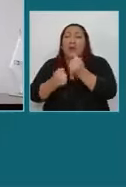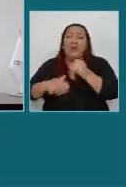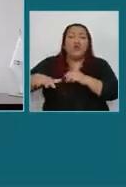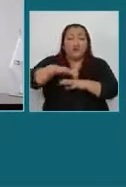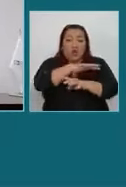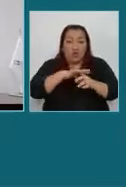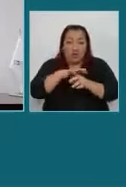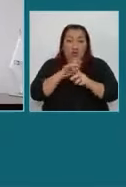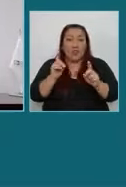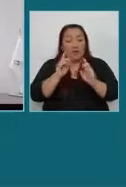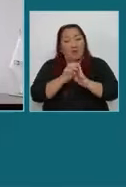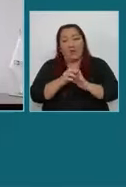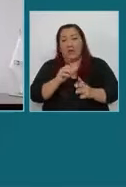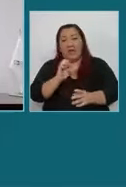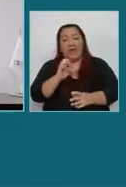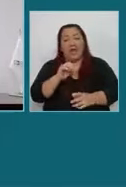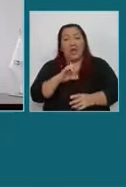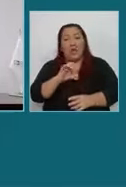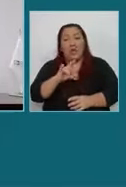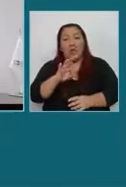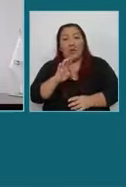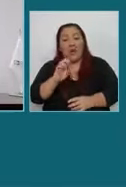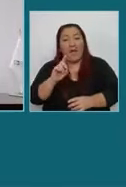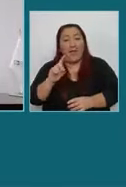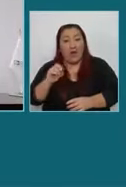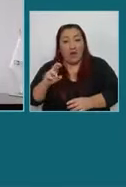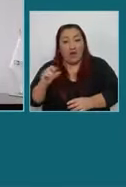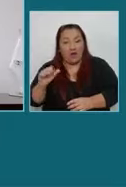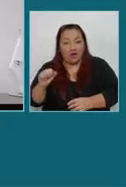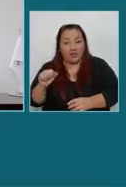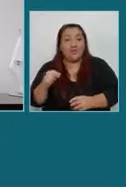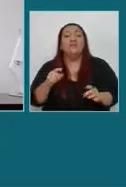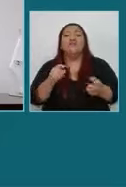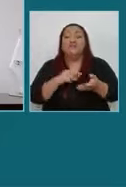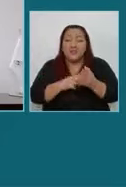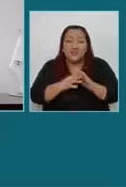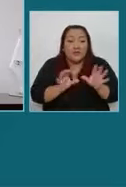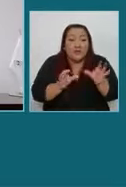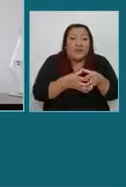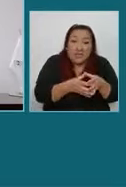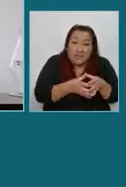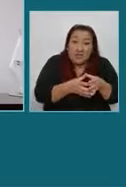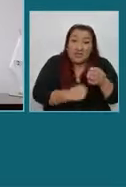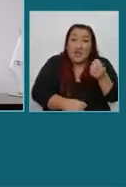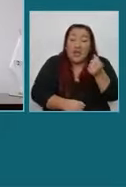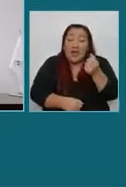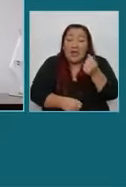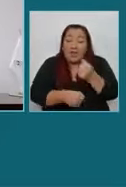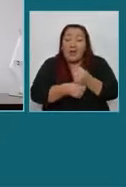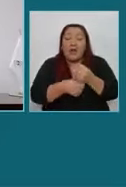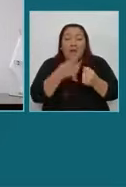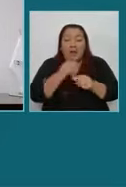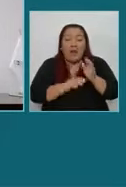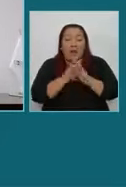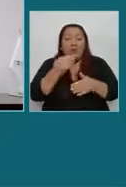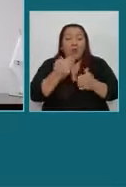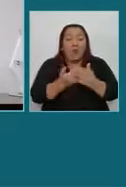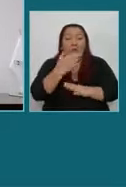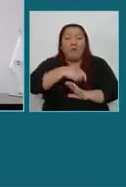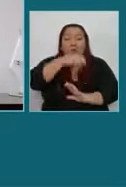son las incubadoras y las aceleradoras, ¿no? En la etapa en la que estas startups se encuentran llevando a cabo